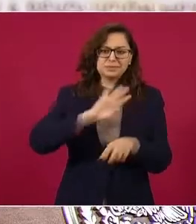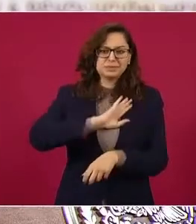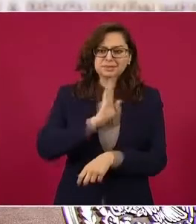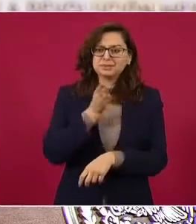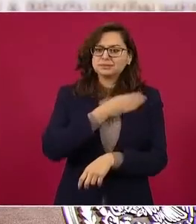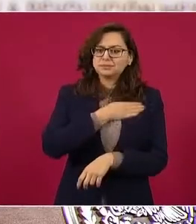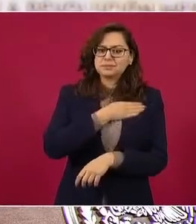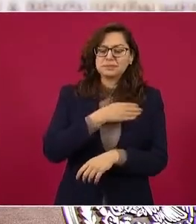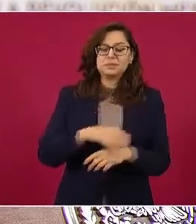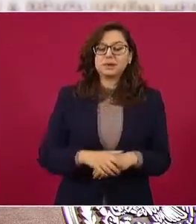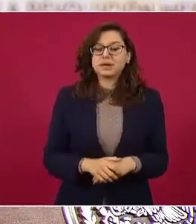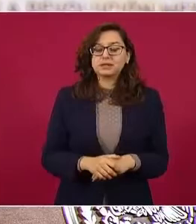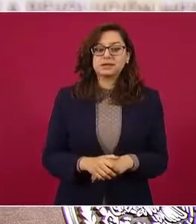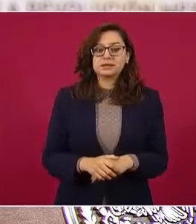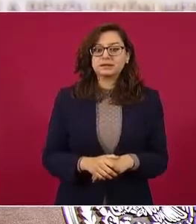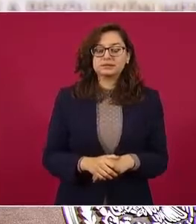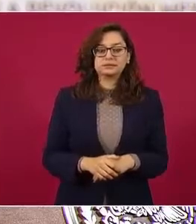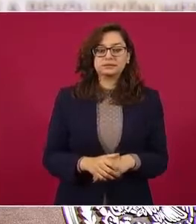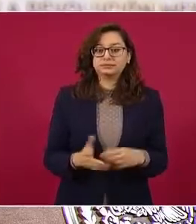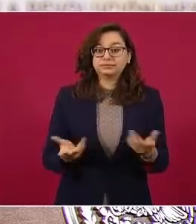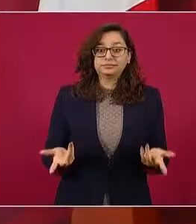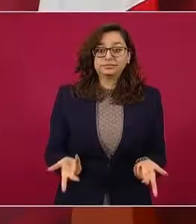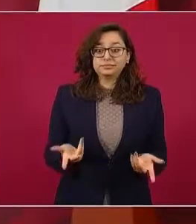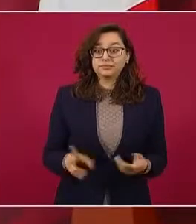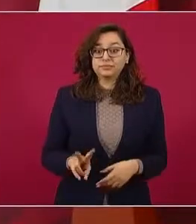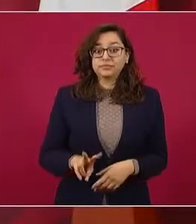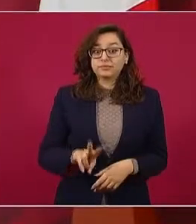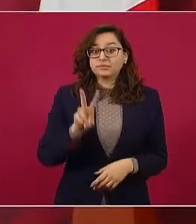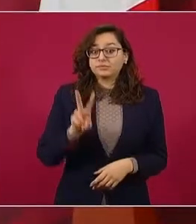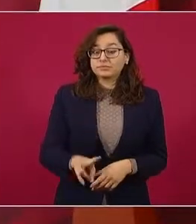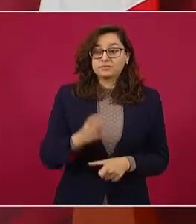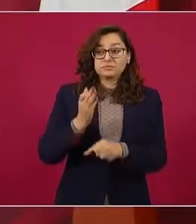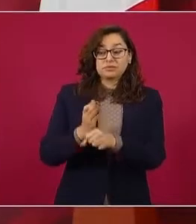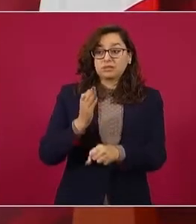Si ahora no es buena la relación, y a mí me gustaría